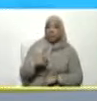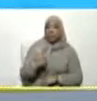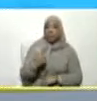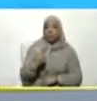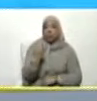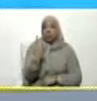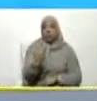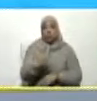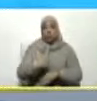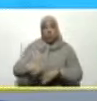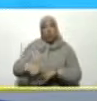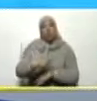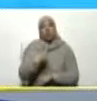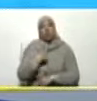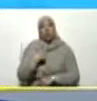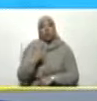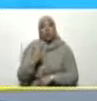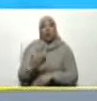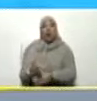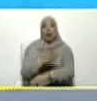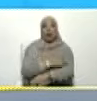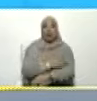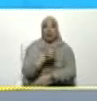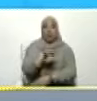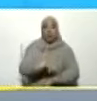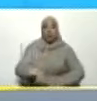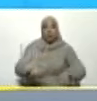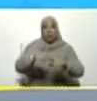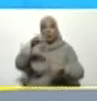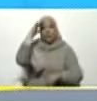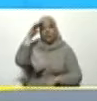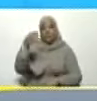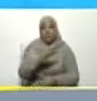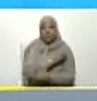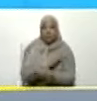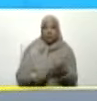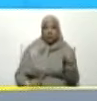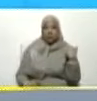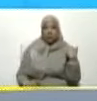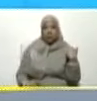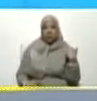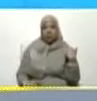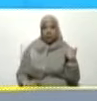de retardo, porque estaba en el puesto de comando presidencial,